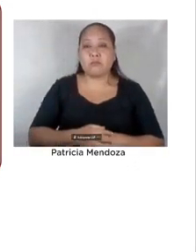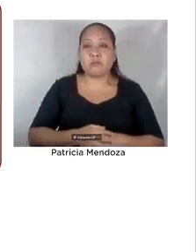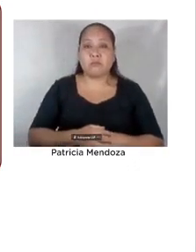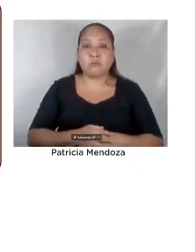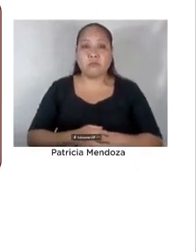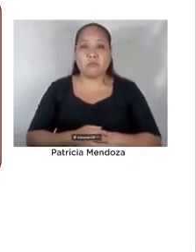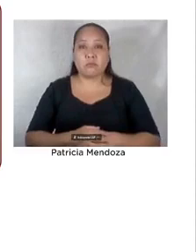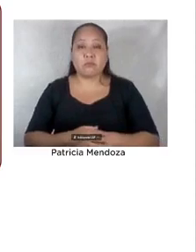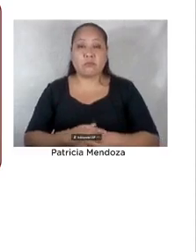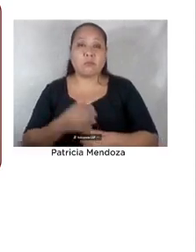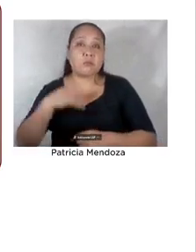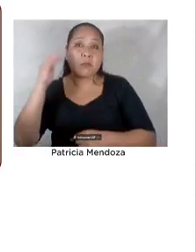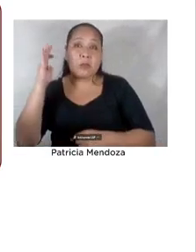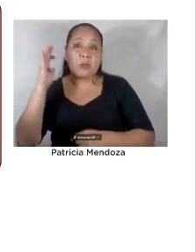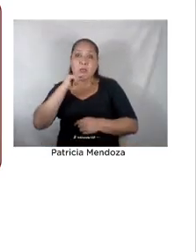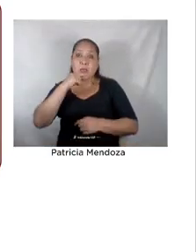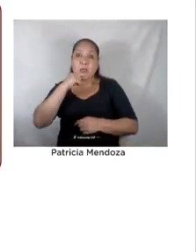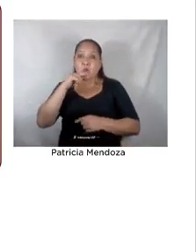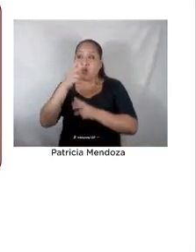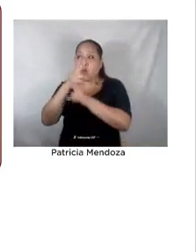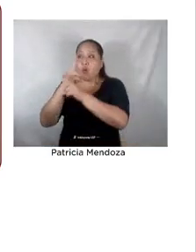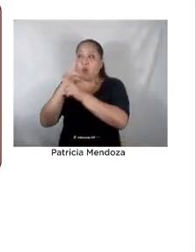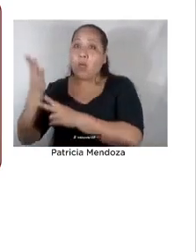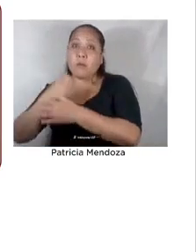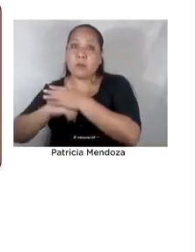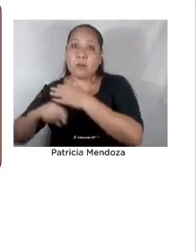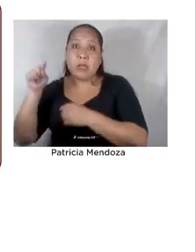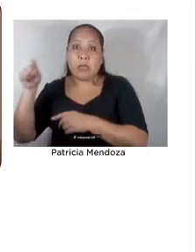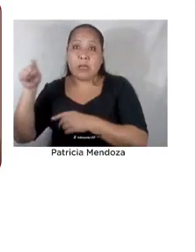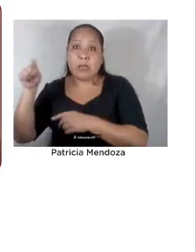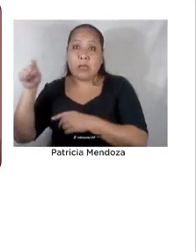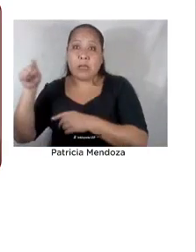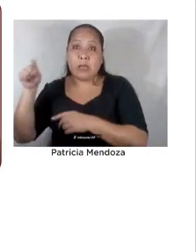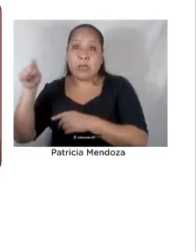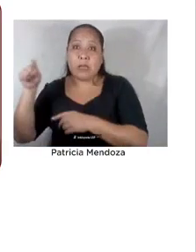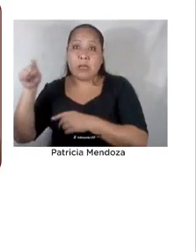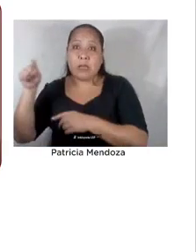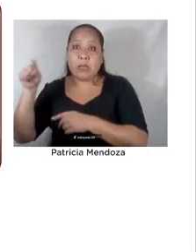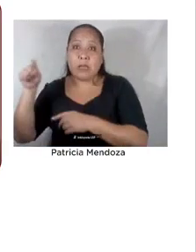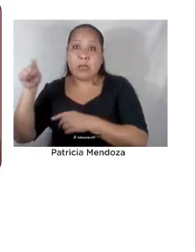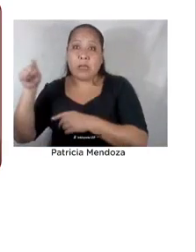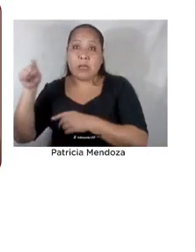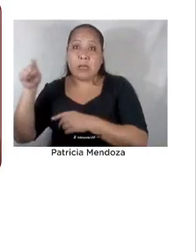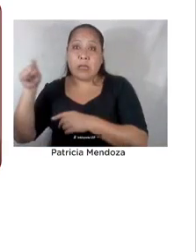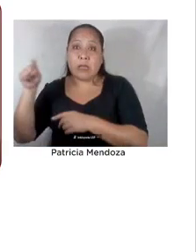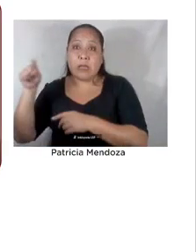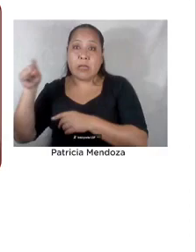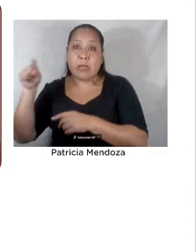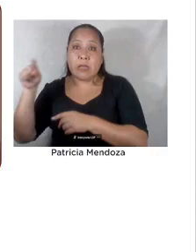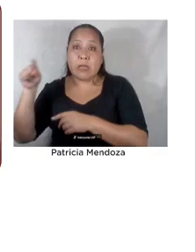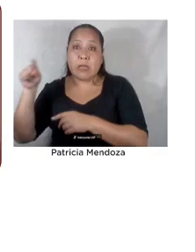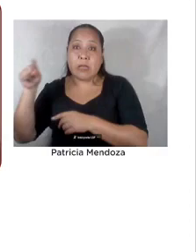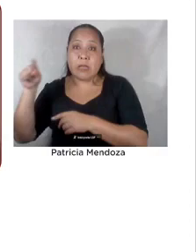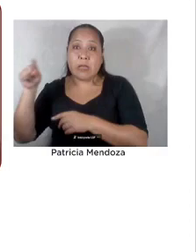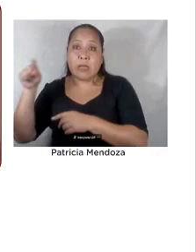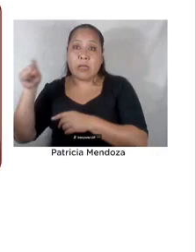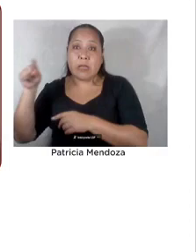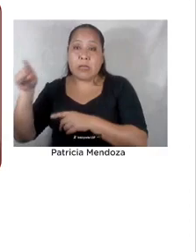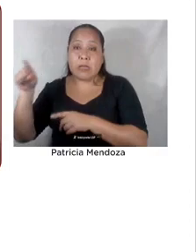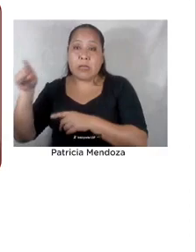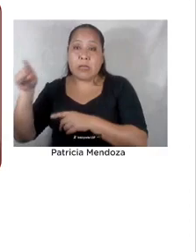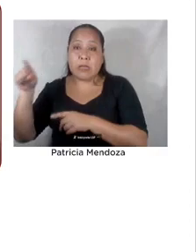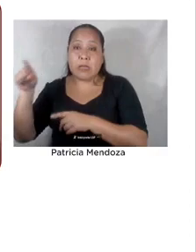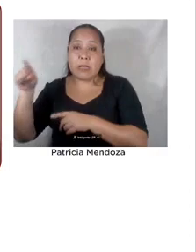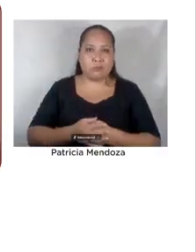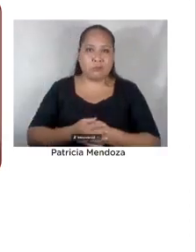que mi esposa se encargue de los hijos, a pesar que ella también es docente probablemente, pero ella tiene más manejo con los niños.